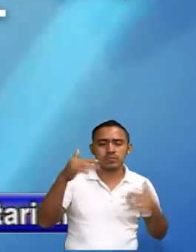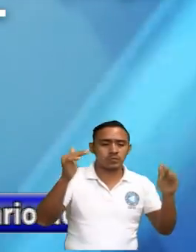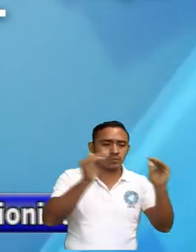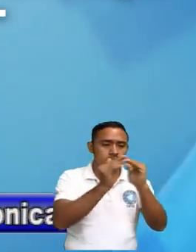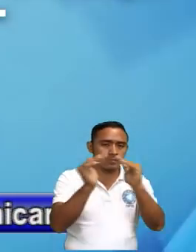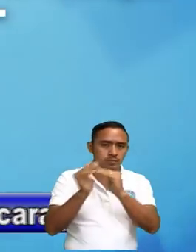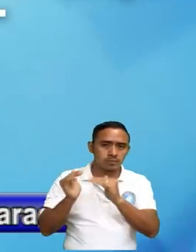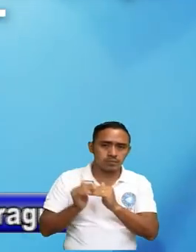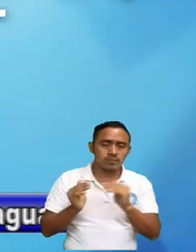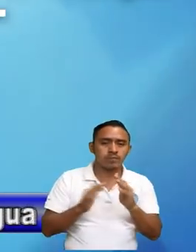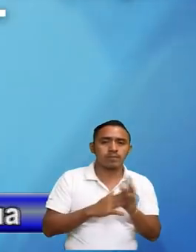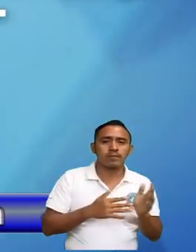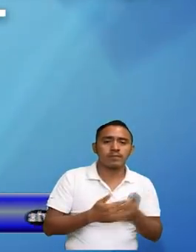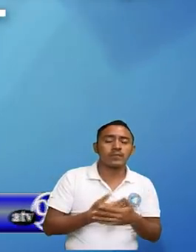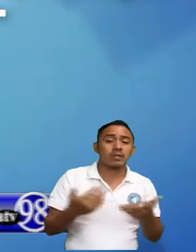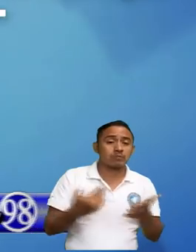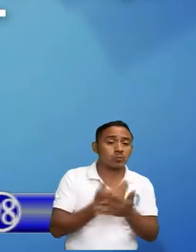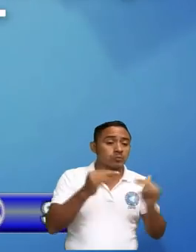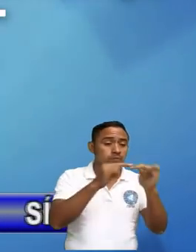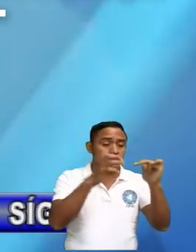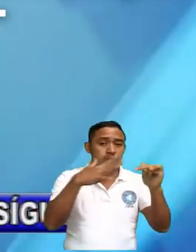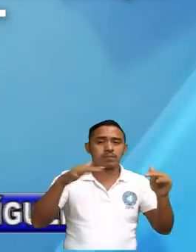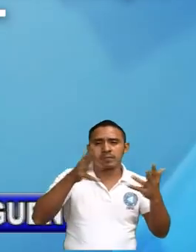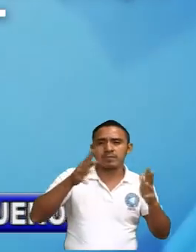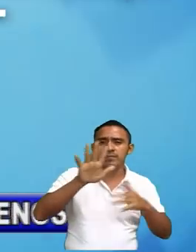viviendas estrenando energía eléctrica con una inversión de